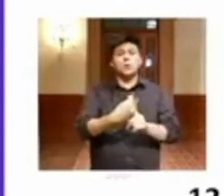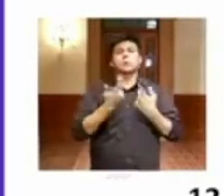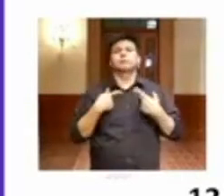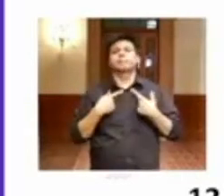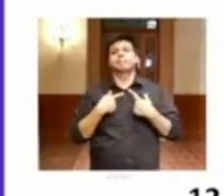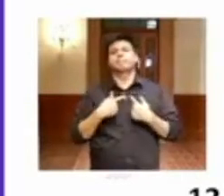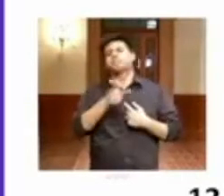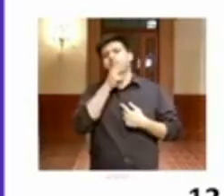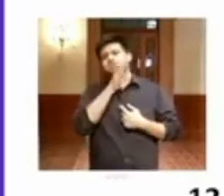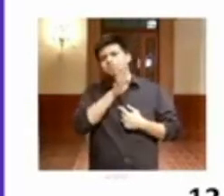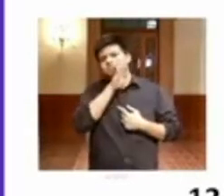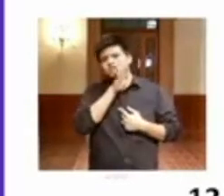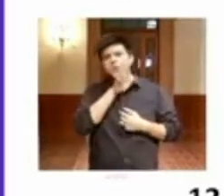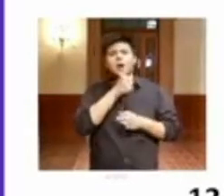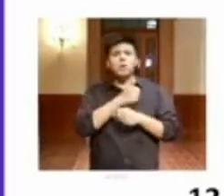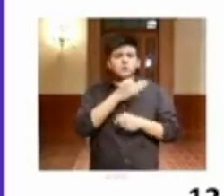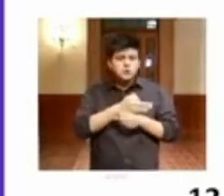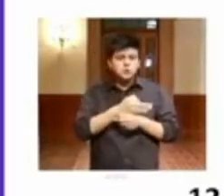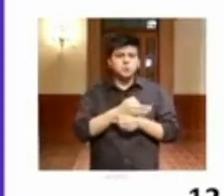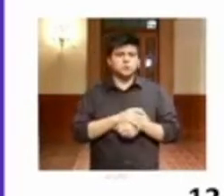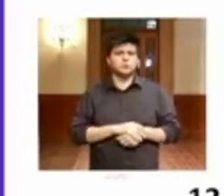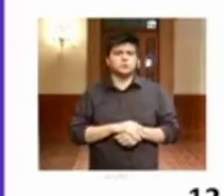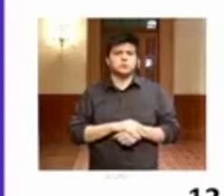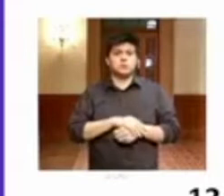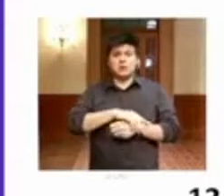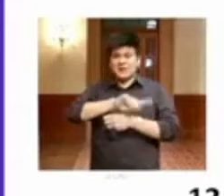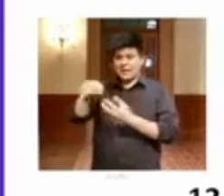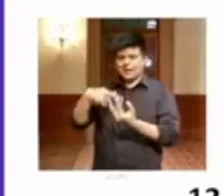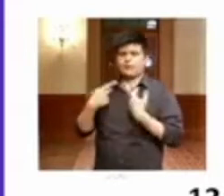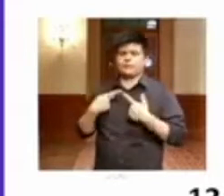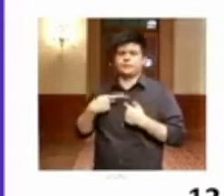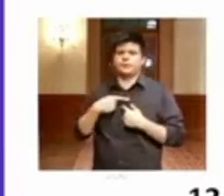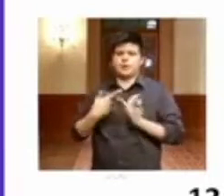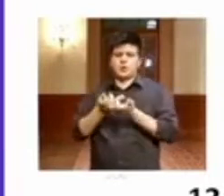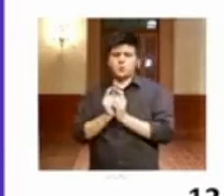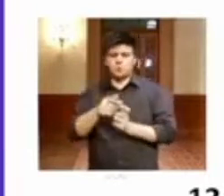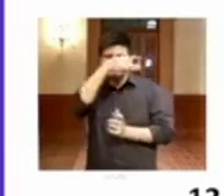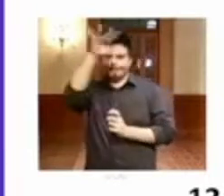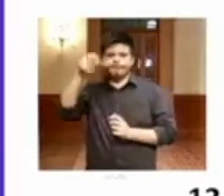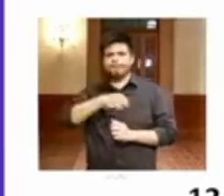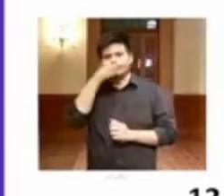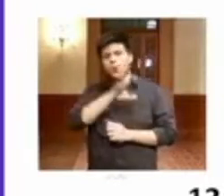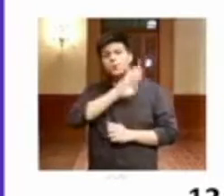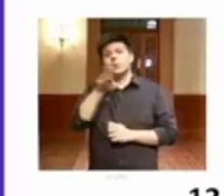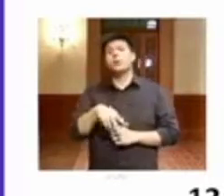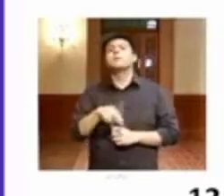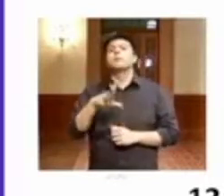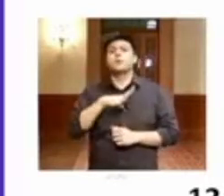sus papás sus abuelitos que son los que fallecen sin embargo también hay